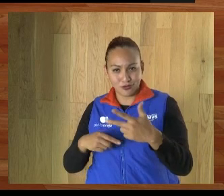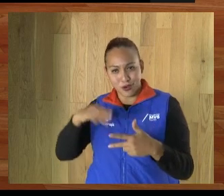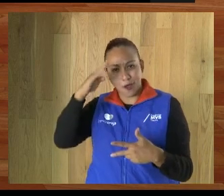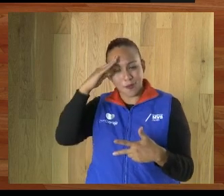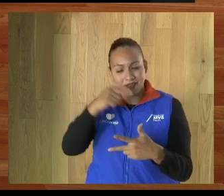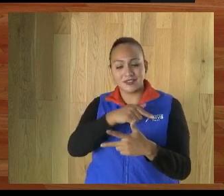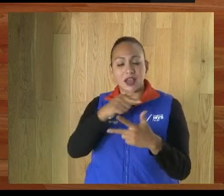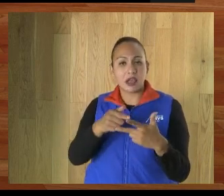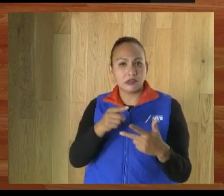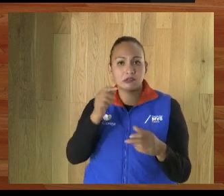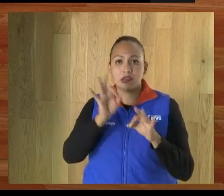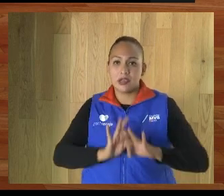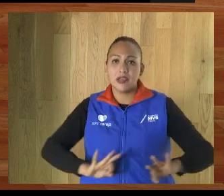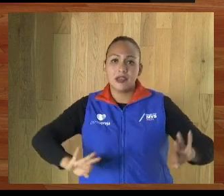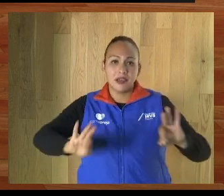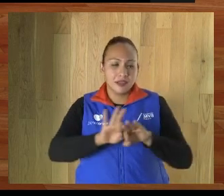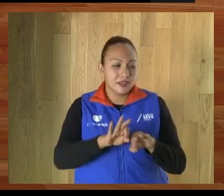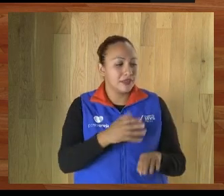económicos.